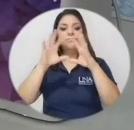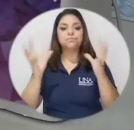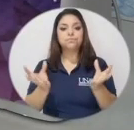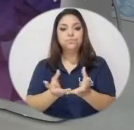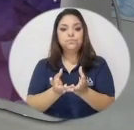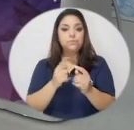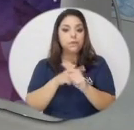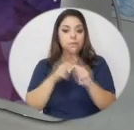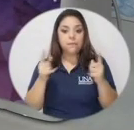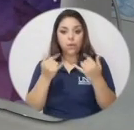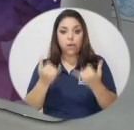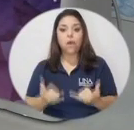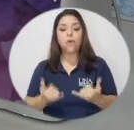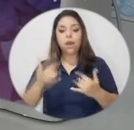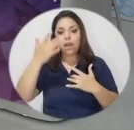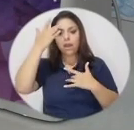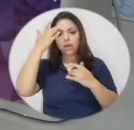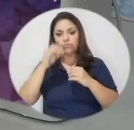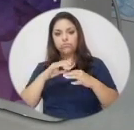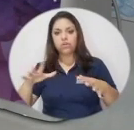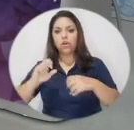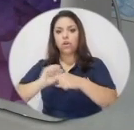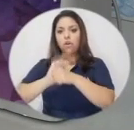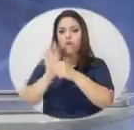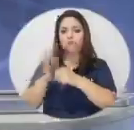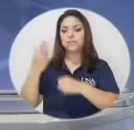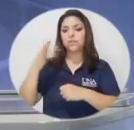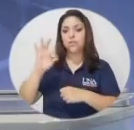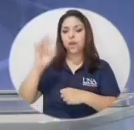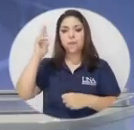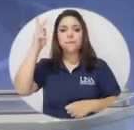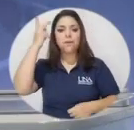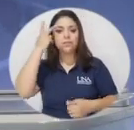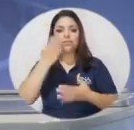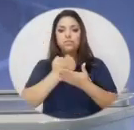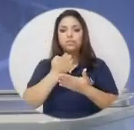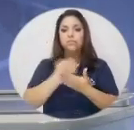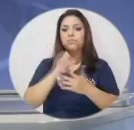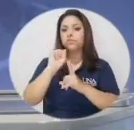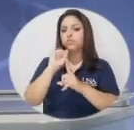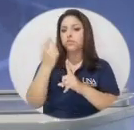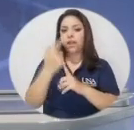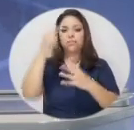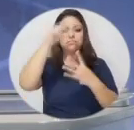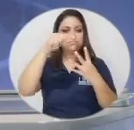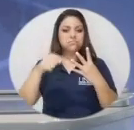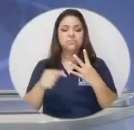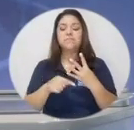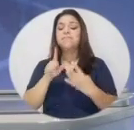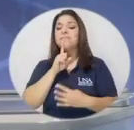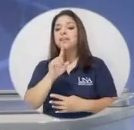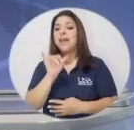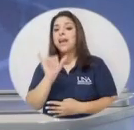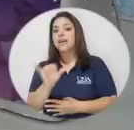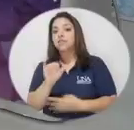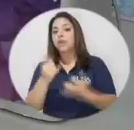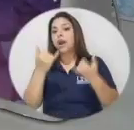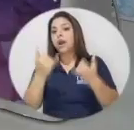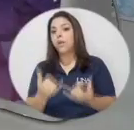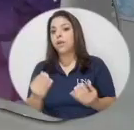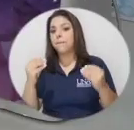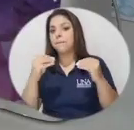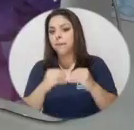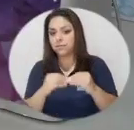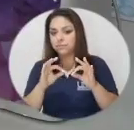el COVID-19 y la crisis económica, política, social, etcétera, que esto ha traído, pues hace que todavía tenga